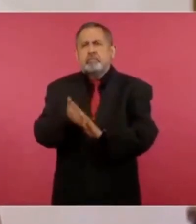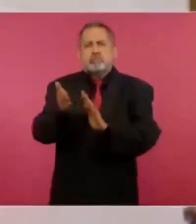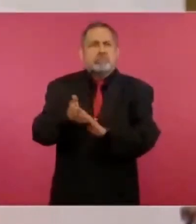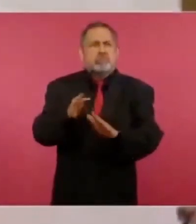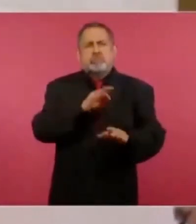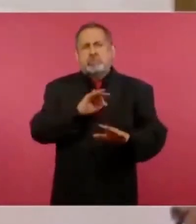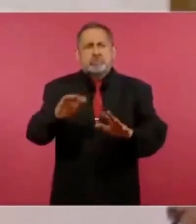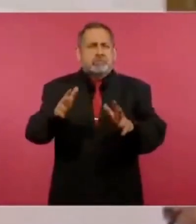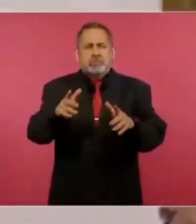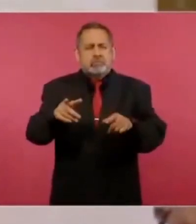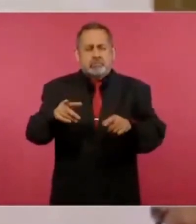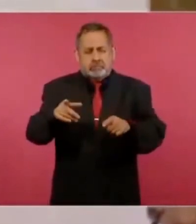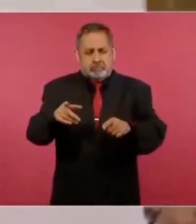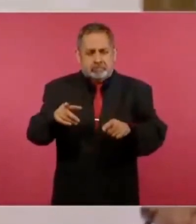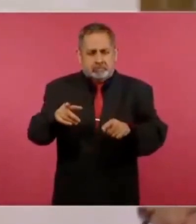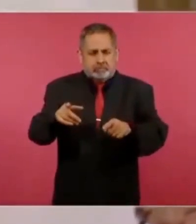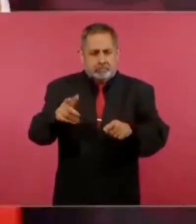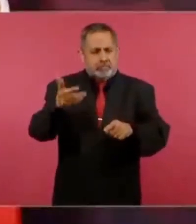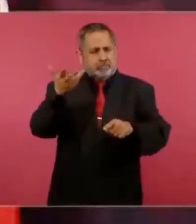10